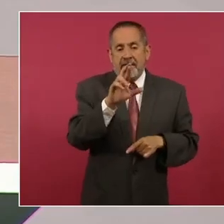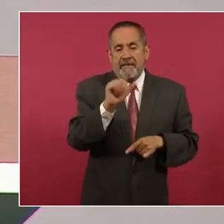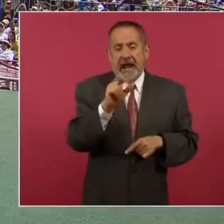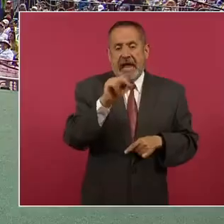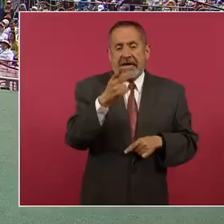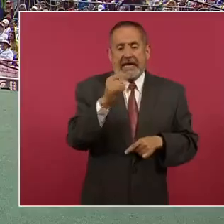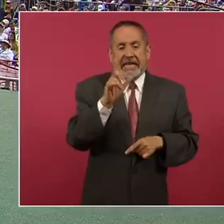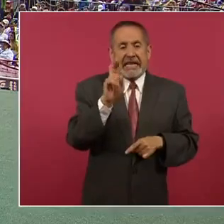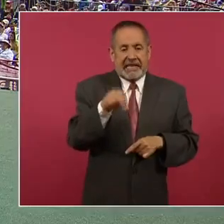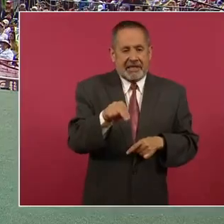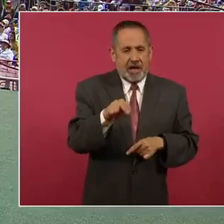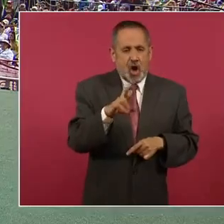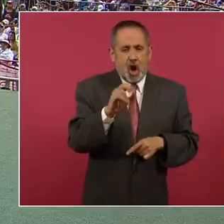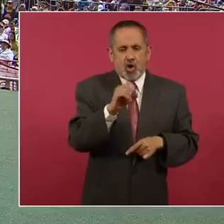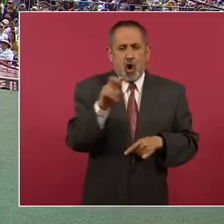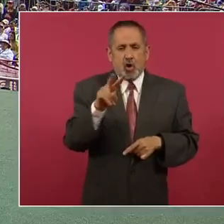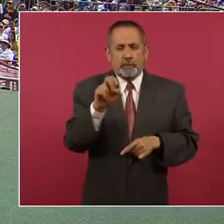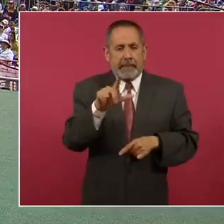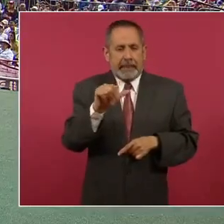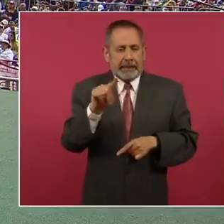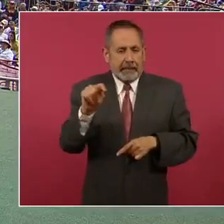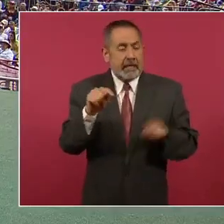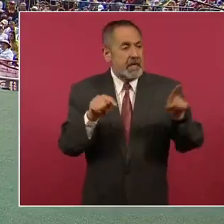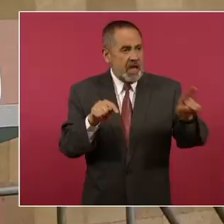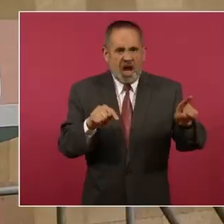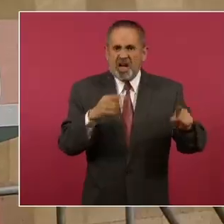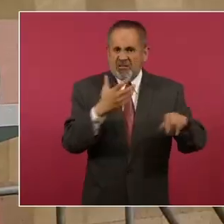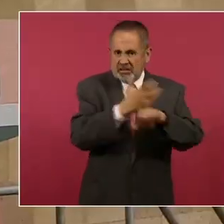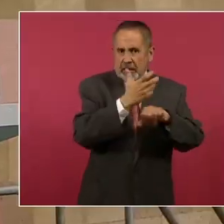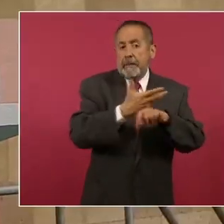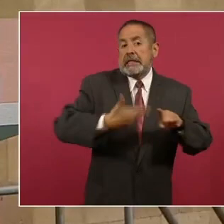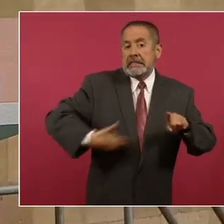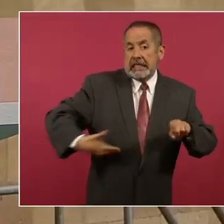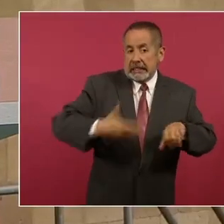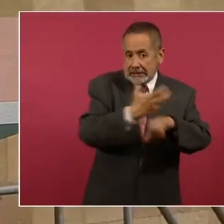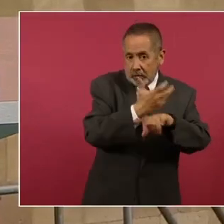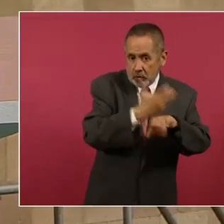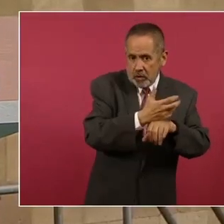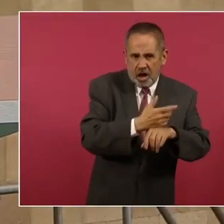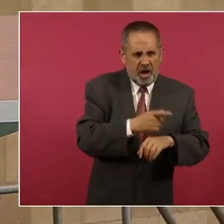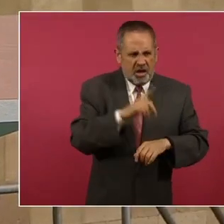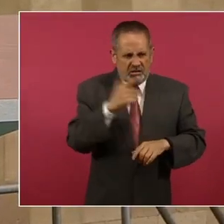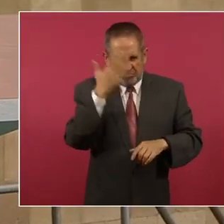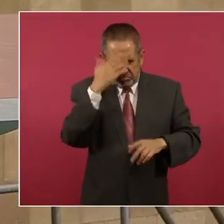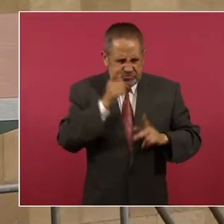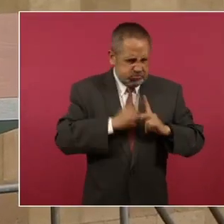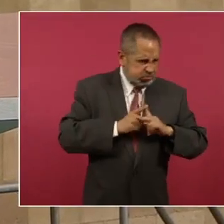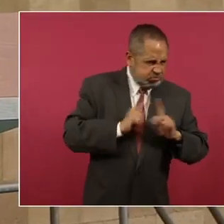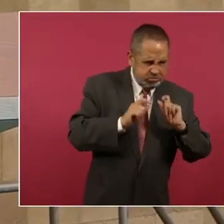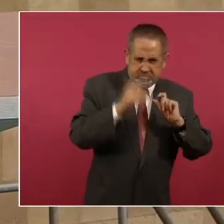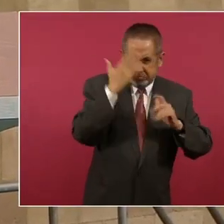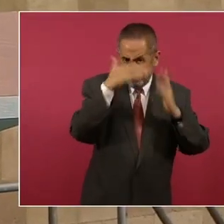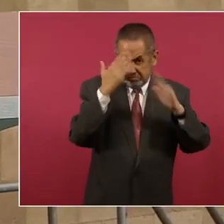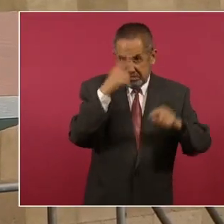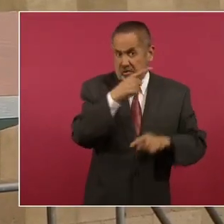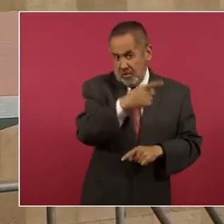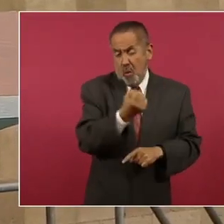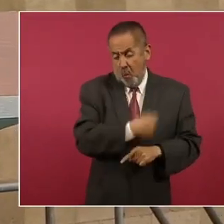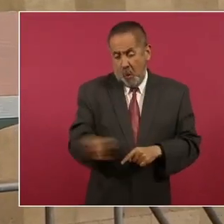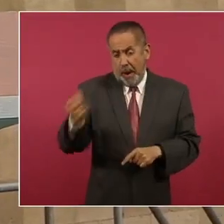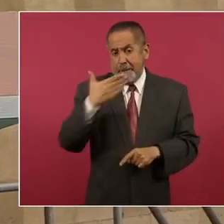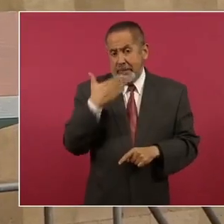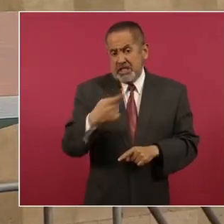Roosevelt, un gran estadista, uno de los mejores presidentes que ha tenido ese